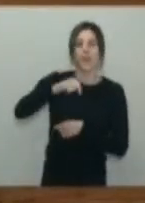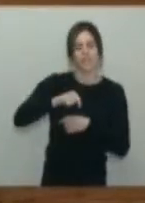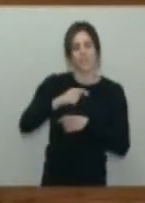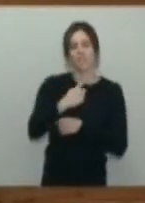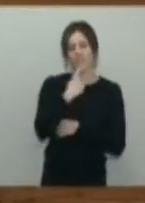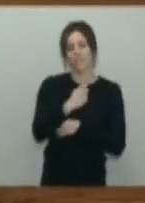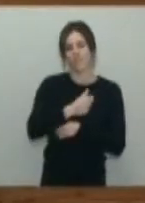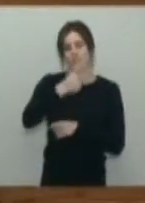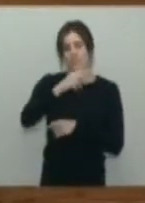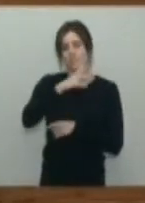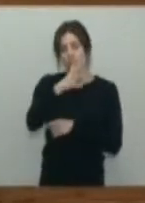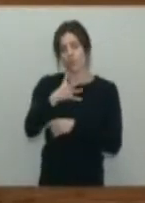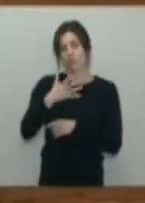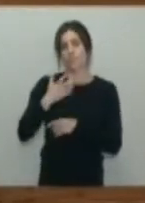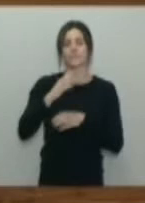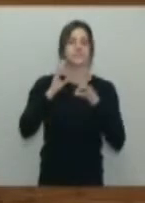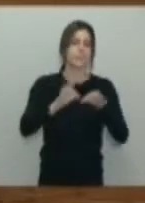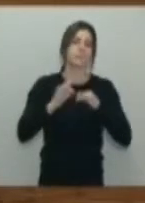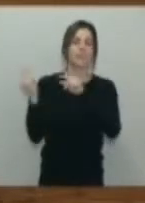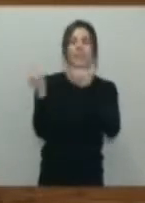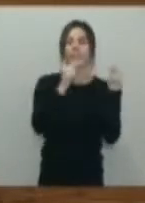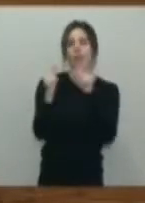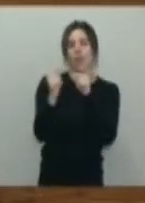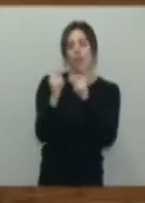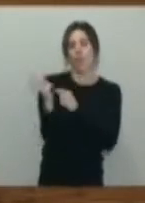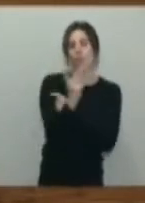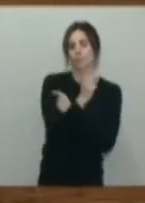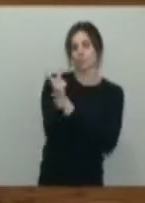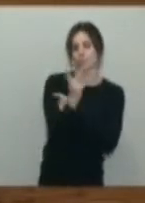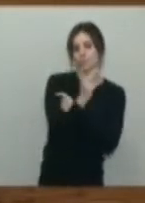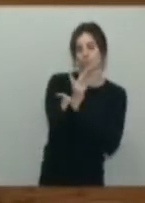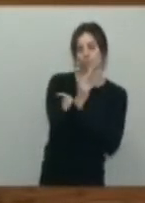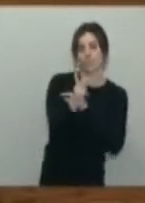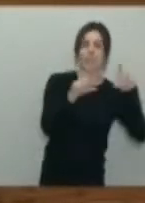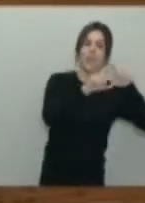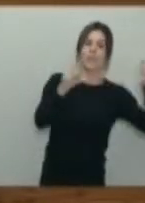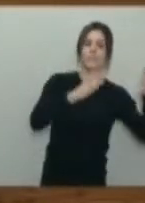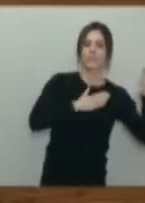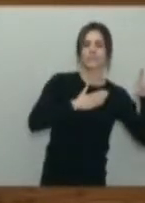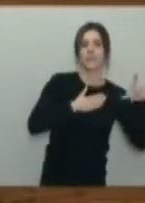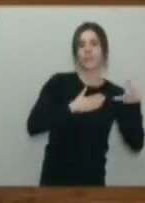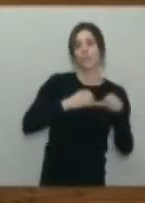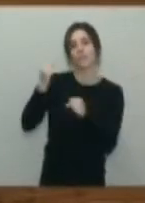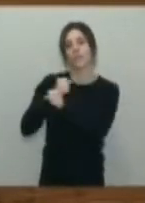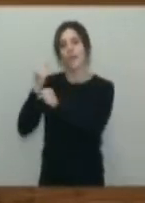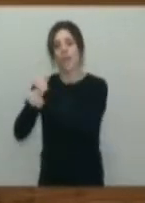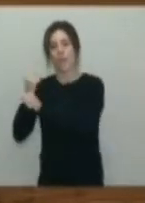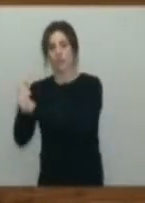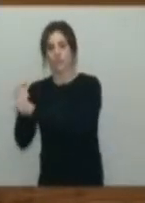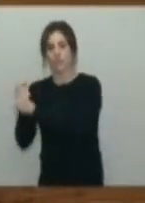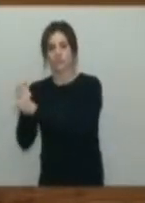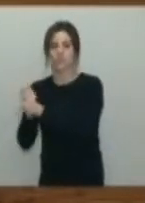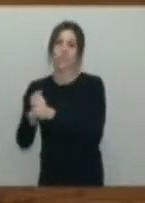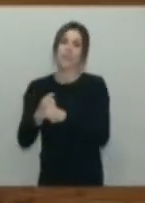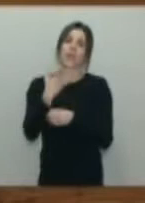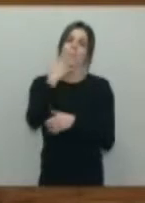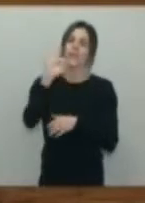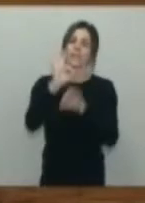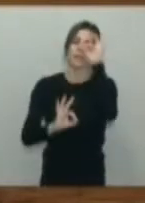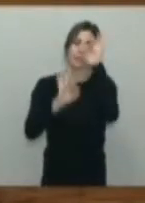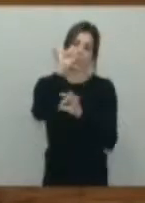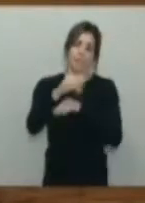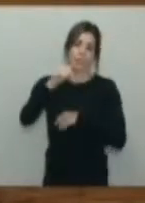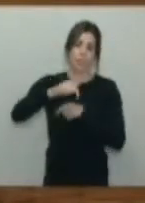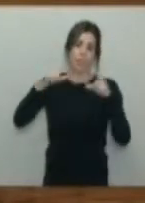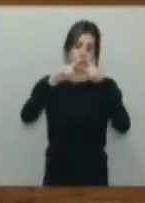del diálogo social clásico entre empresarios y trabajadores asalariados. Cerca del 40% de los asturianos que trabajan en nuestra